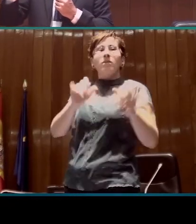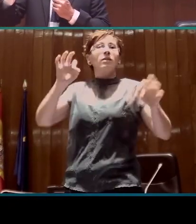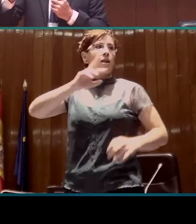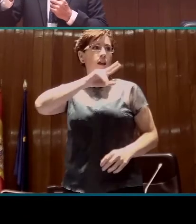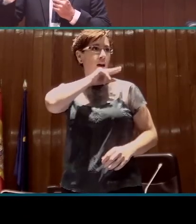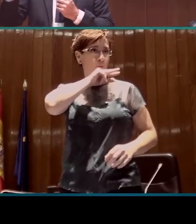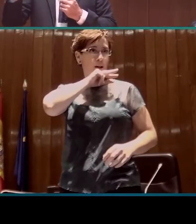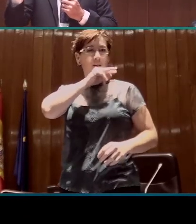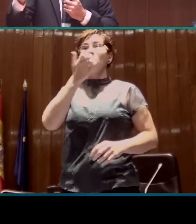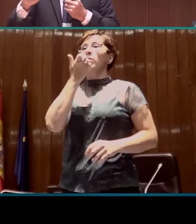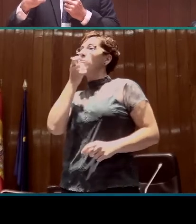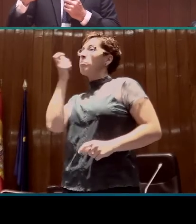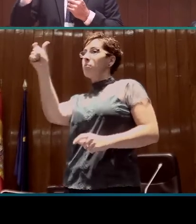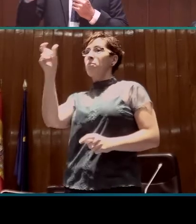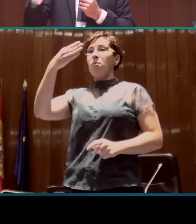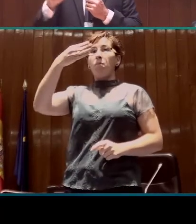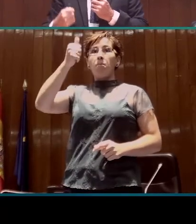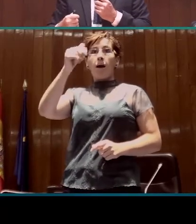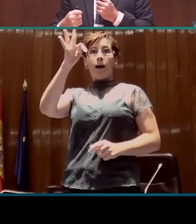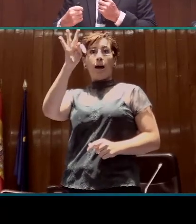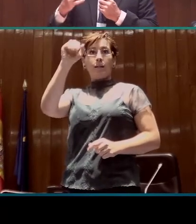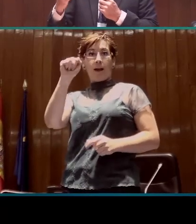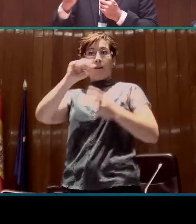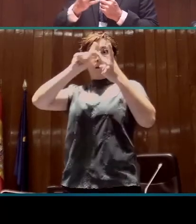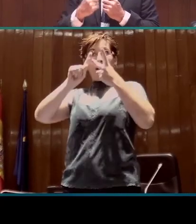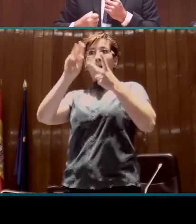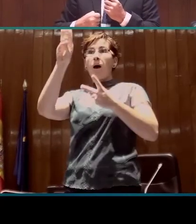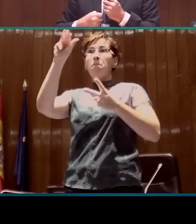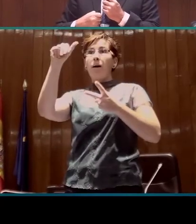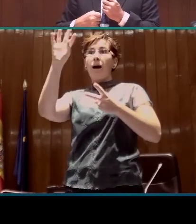tenemos bata y pata que comparten